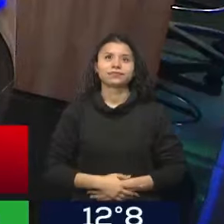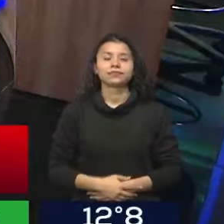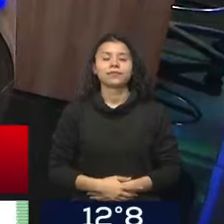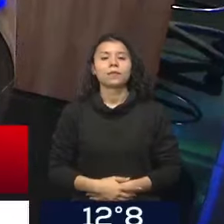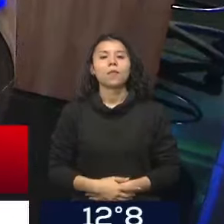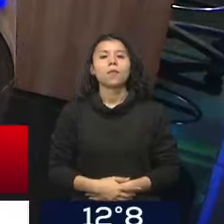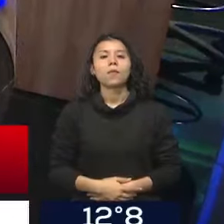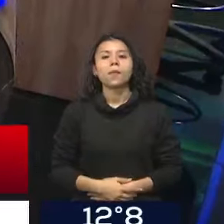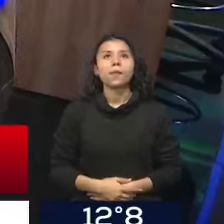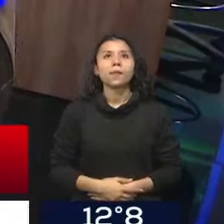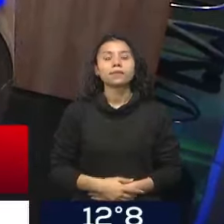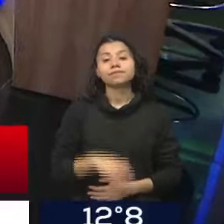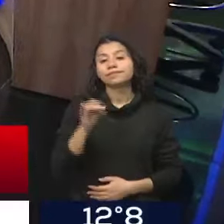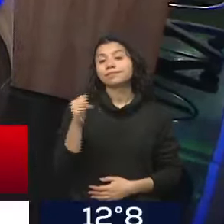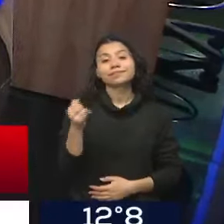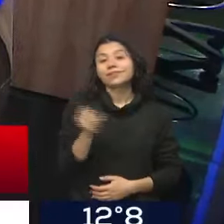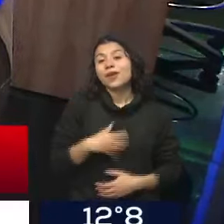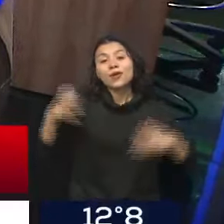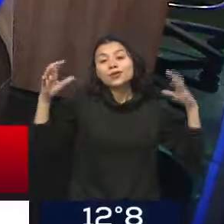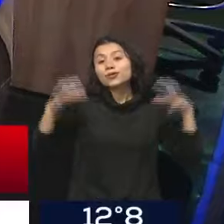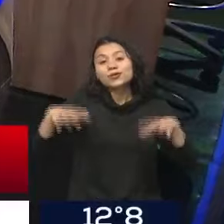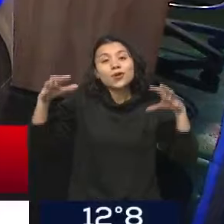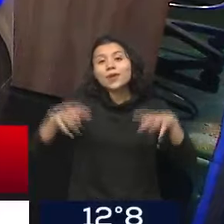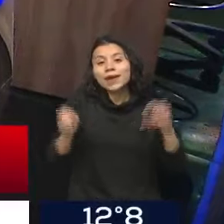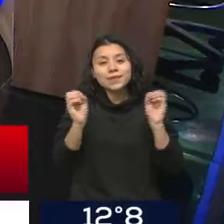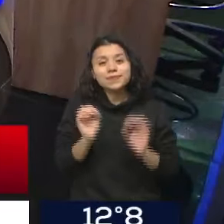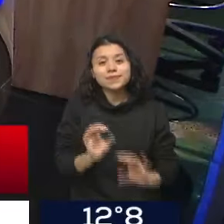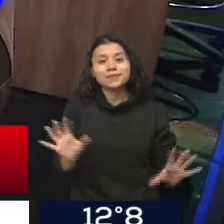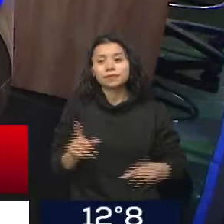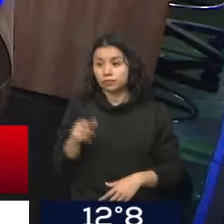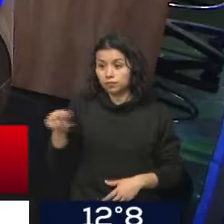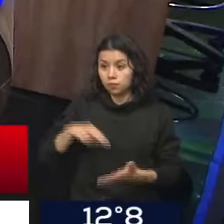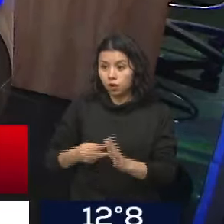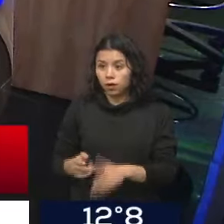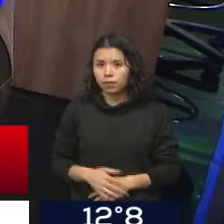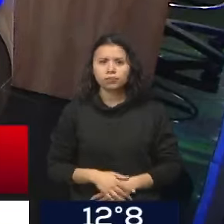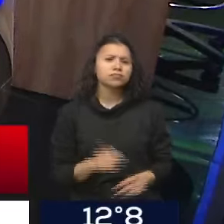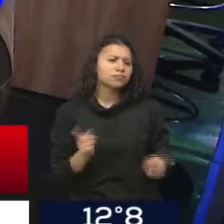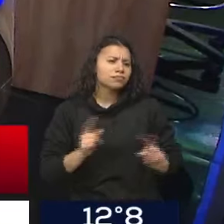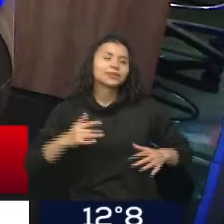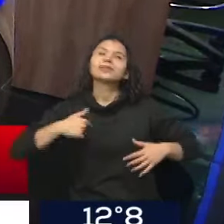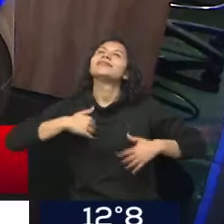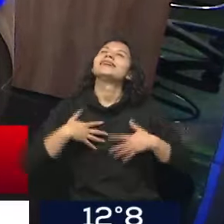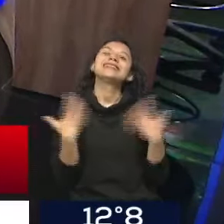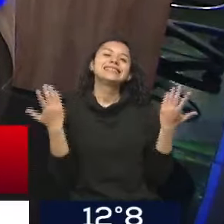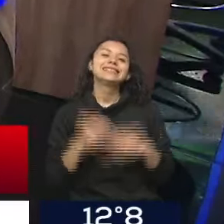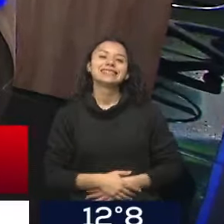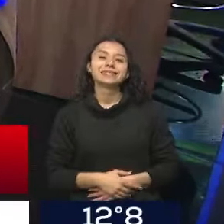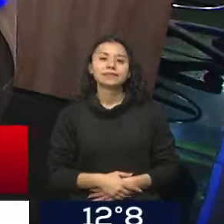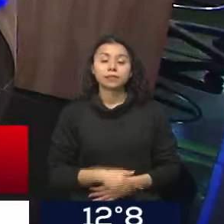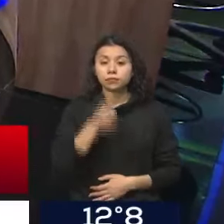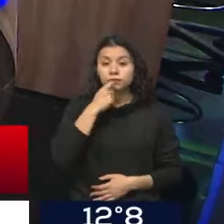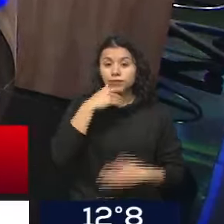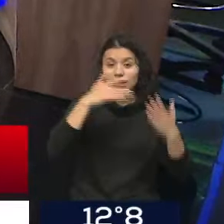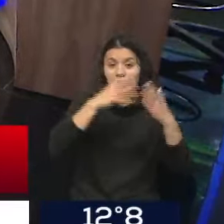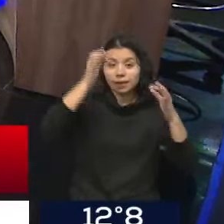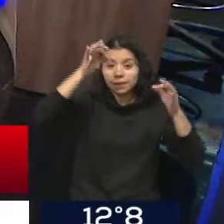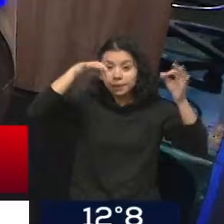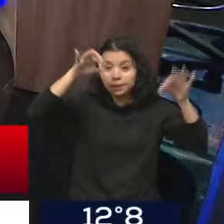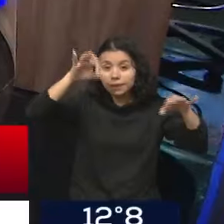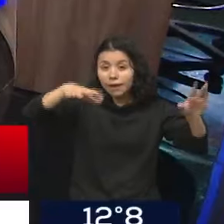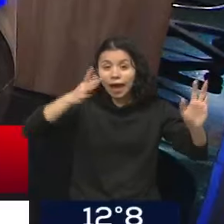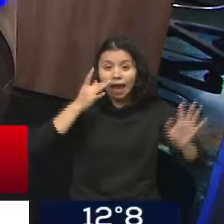definitiva, nos agarró la lluvia, señores. ¿Algún inconveniente, Marcelo, ninguno, con el tema de lluvia? Estoy feliz. ¿Alguna gotera que...? Sí, pero normal.